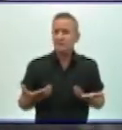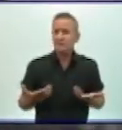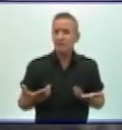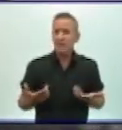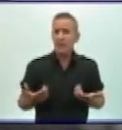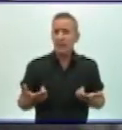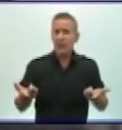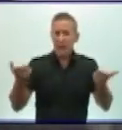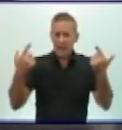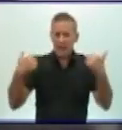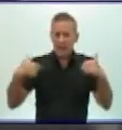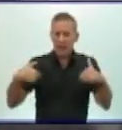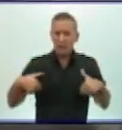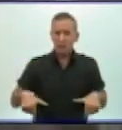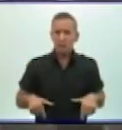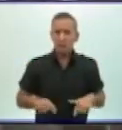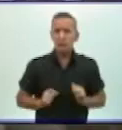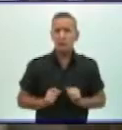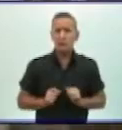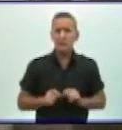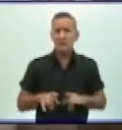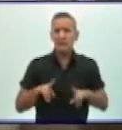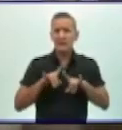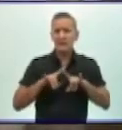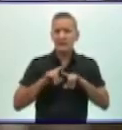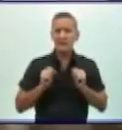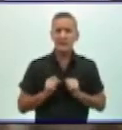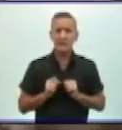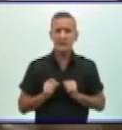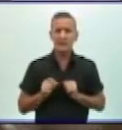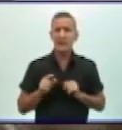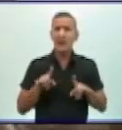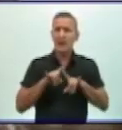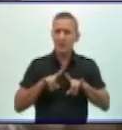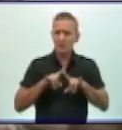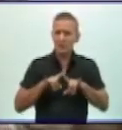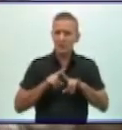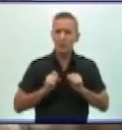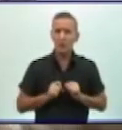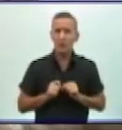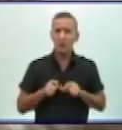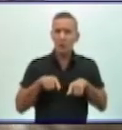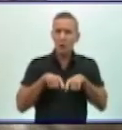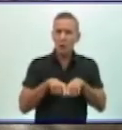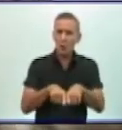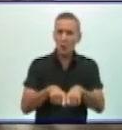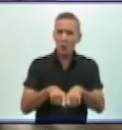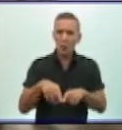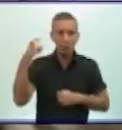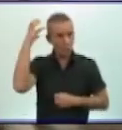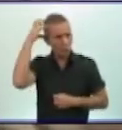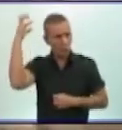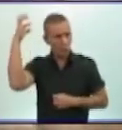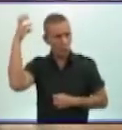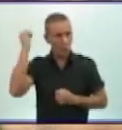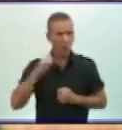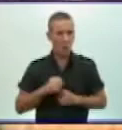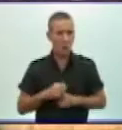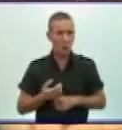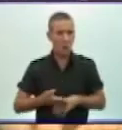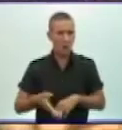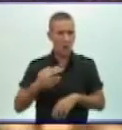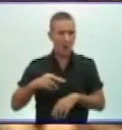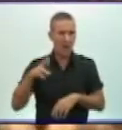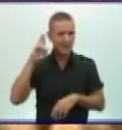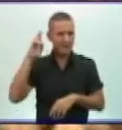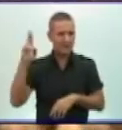de la universidad, una universidad que estaba totalmente ceñida a los gobiernos de turno que en ese momento sucedían en el país y